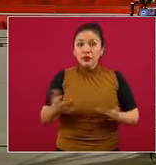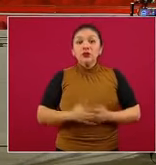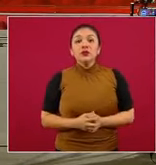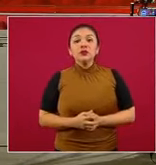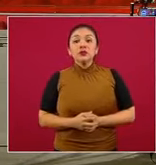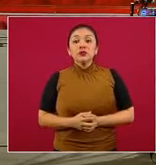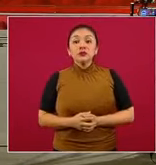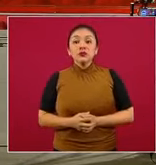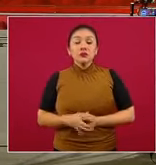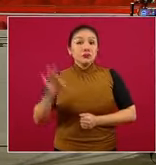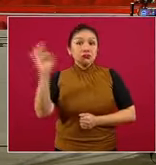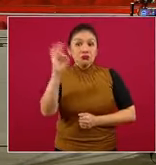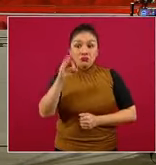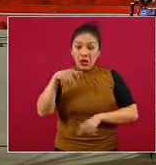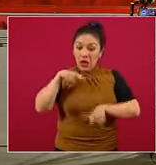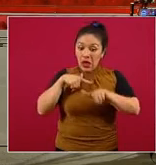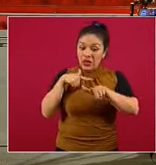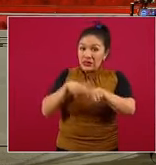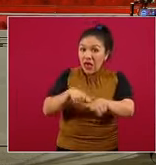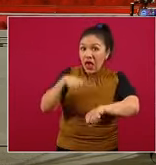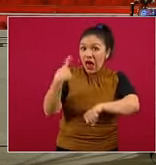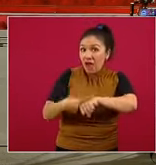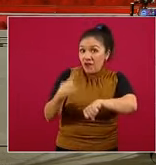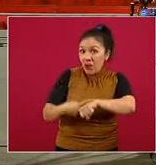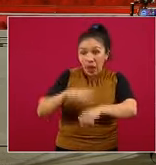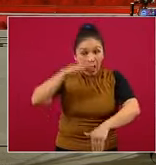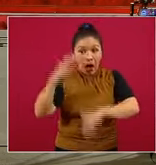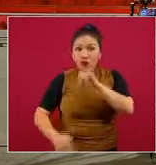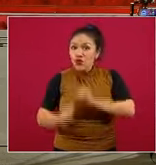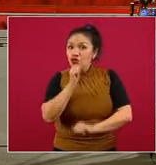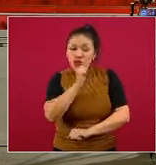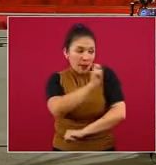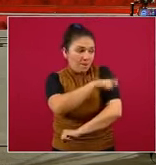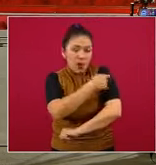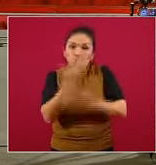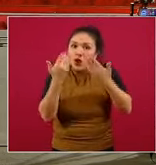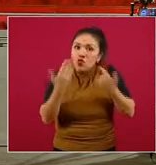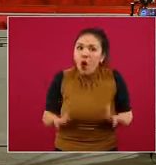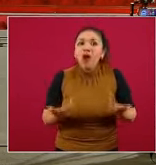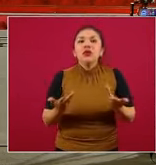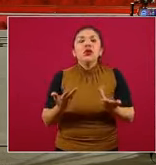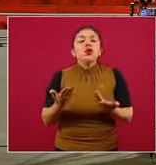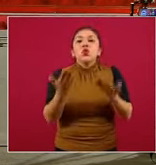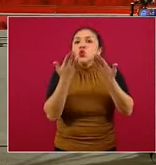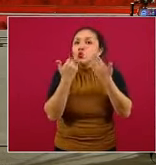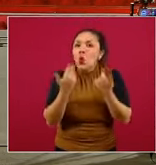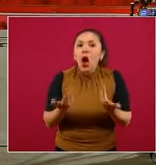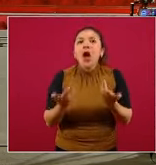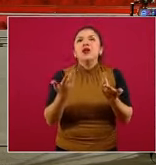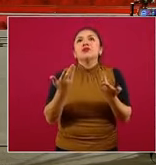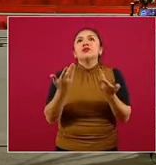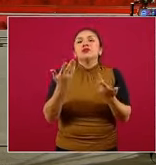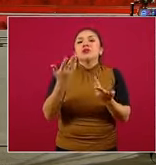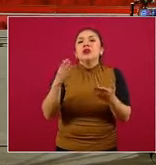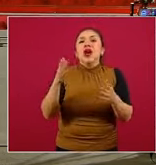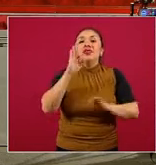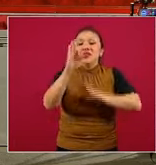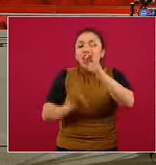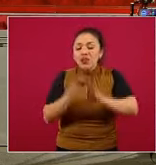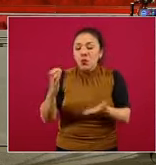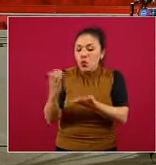Y en tanto la epidemia no termine, en tanto no existe una vacuna, en tanto no existan, como no existen hasta el momento,